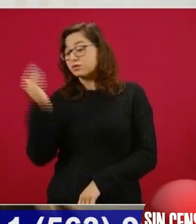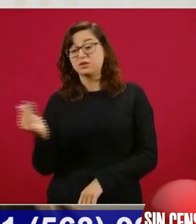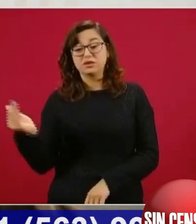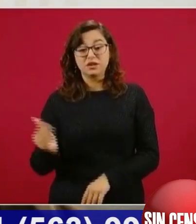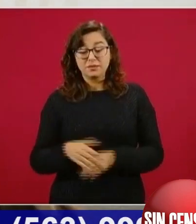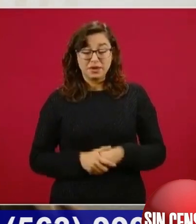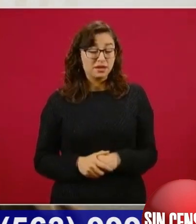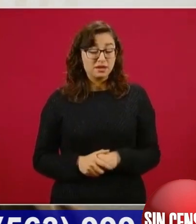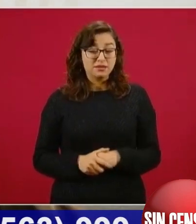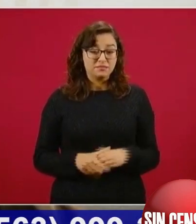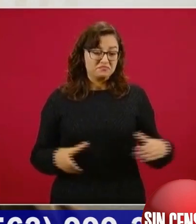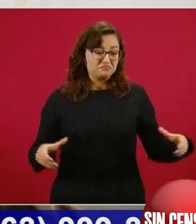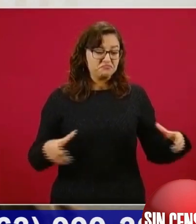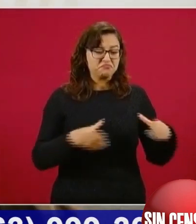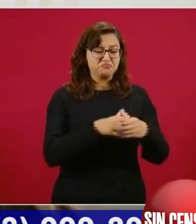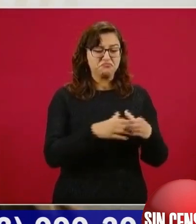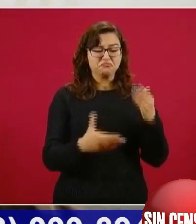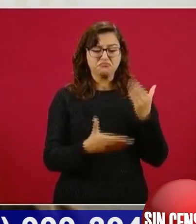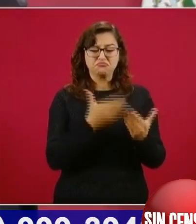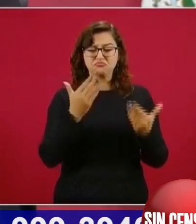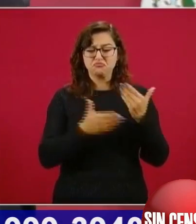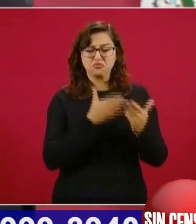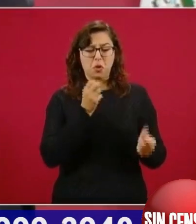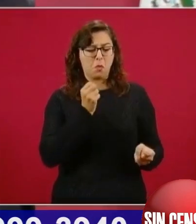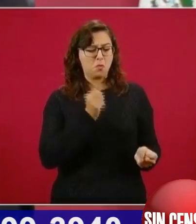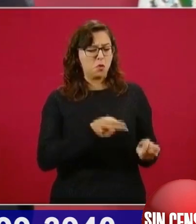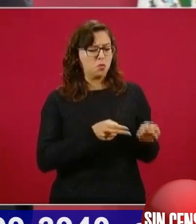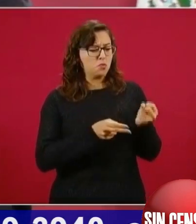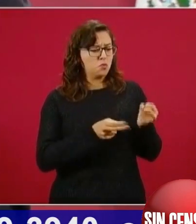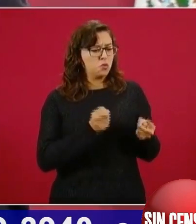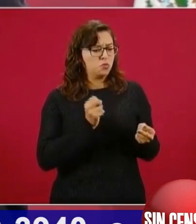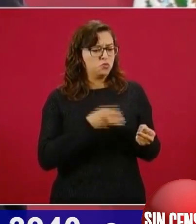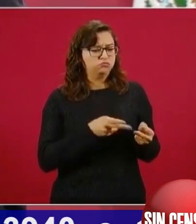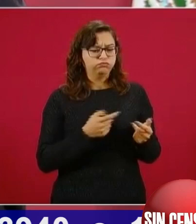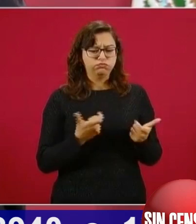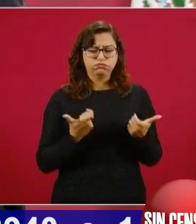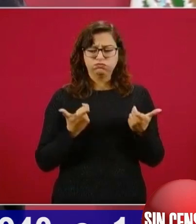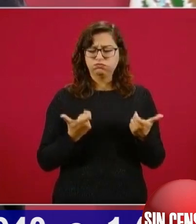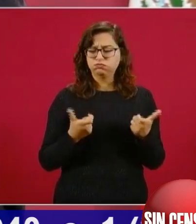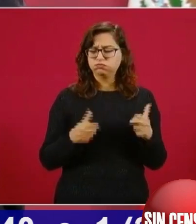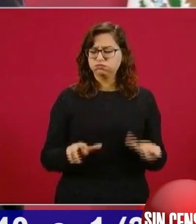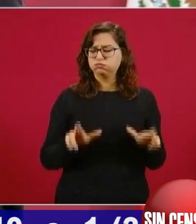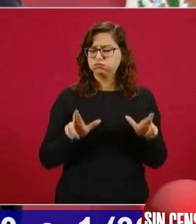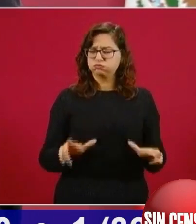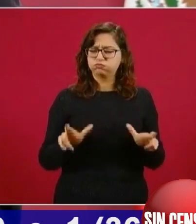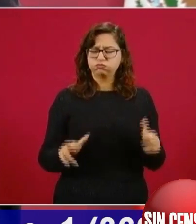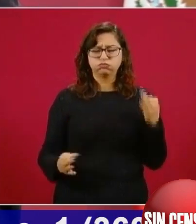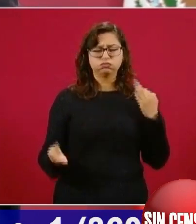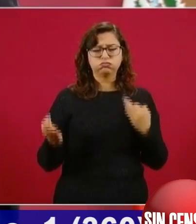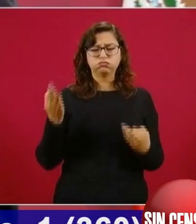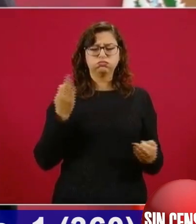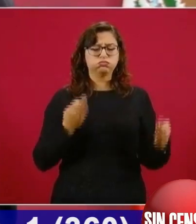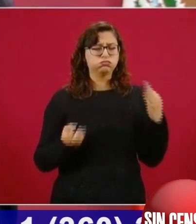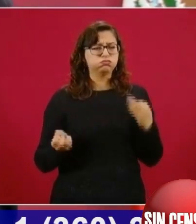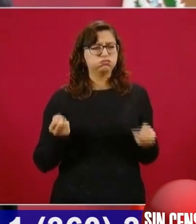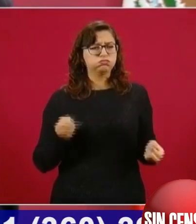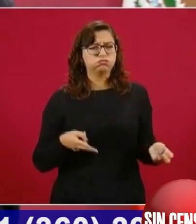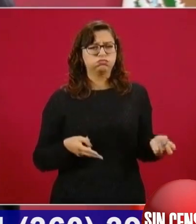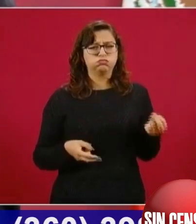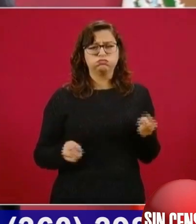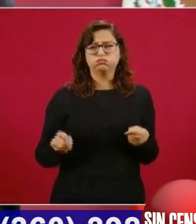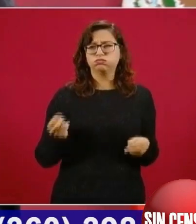pues lo tiene todo, vive colmada de atenciones, de privilegios, y